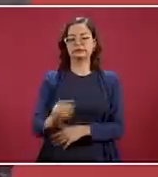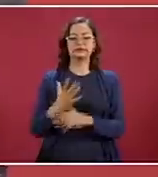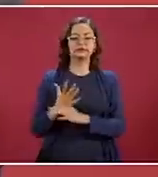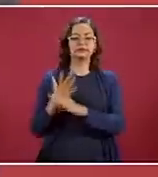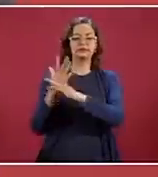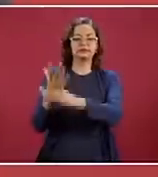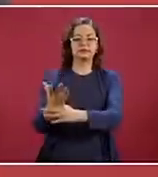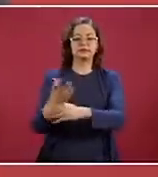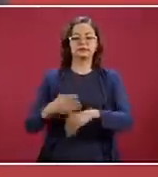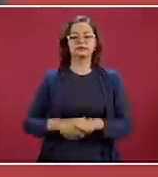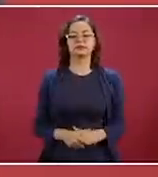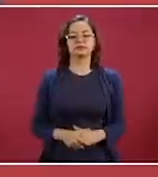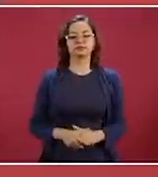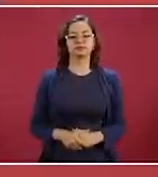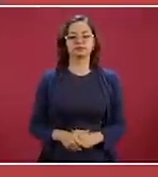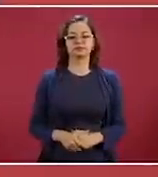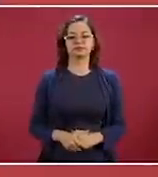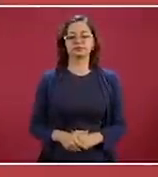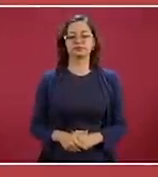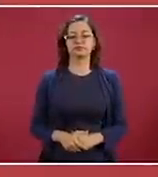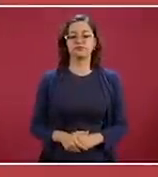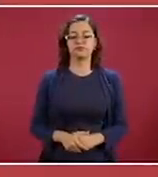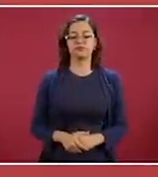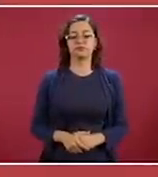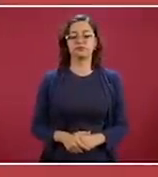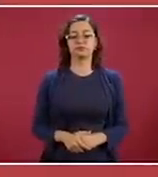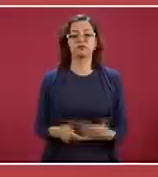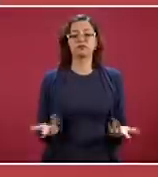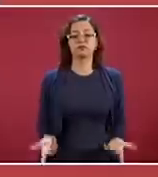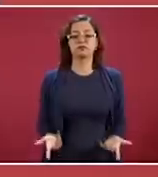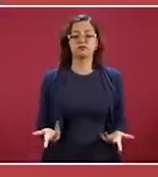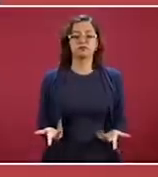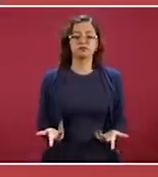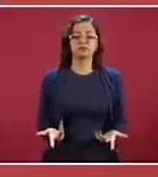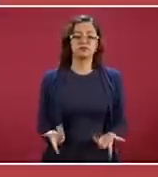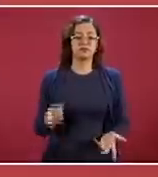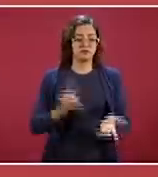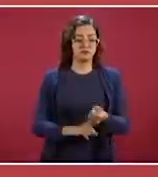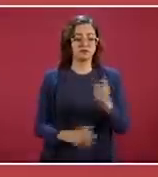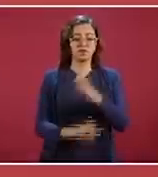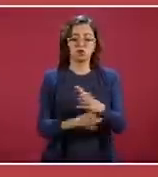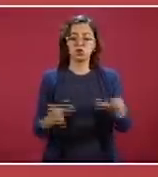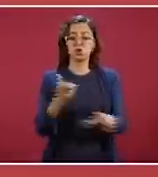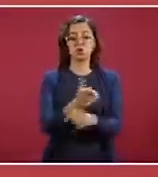no solo procurar el bienestar material,